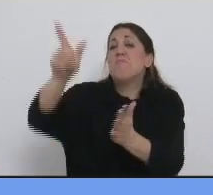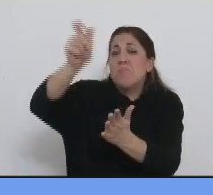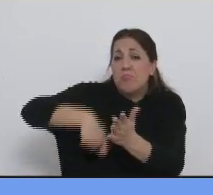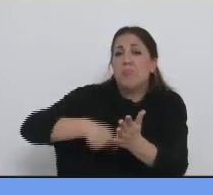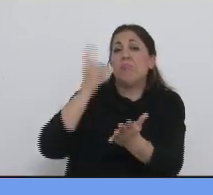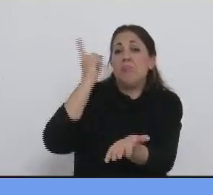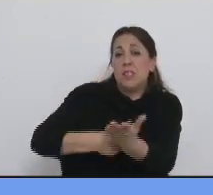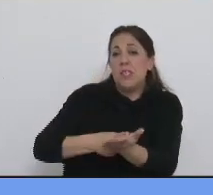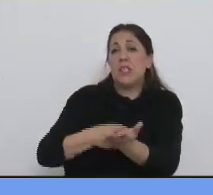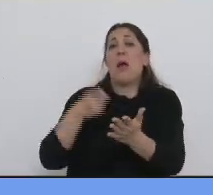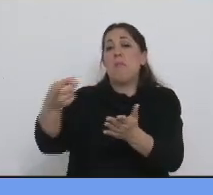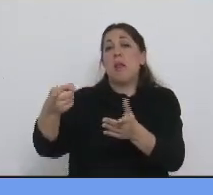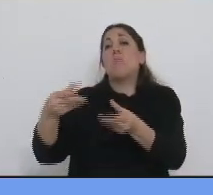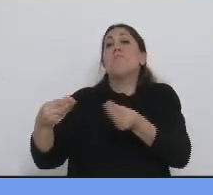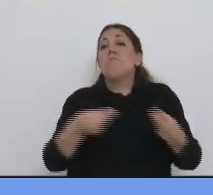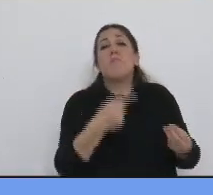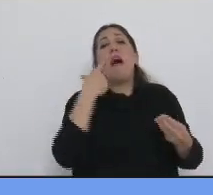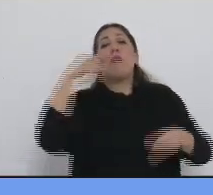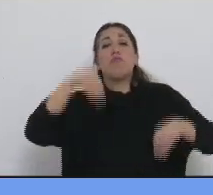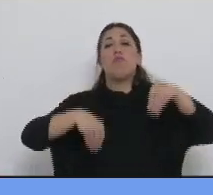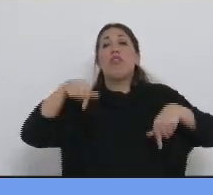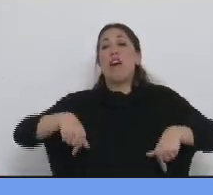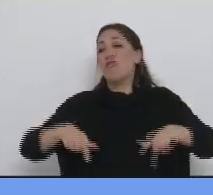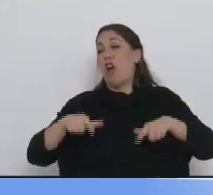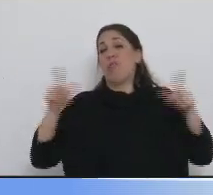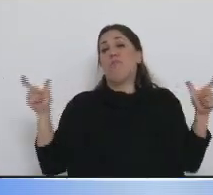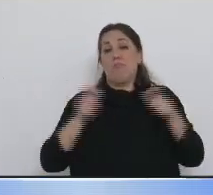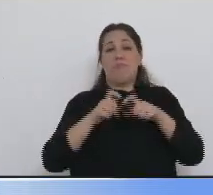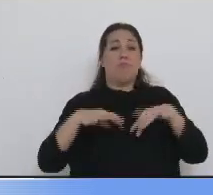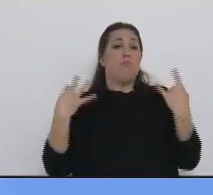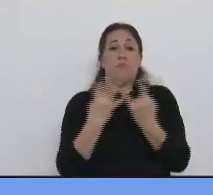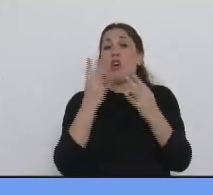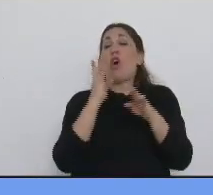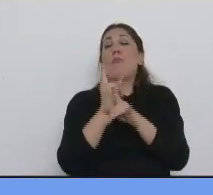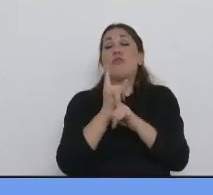y someterlos a la votación del recinto como en cada una de las comisiones gracias